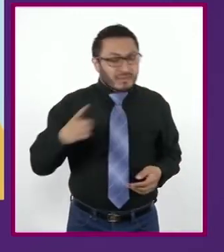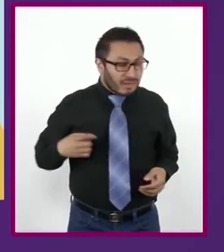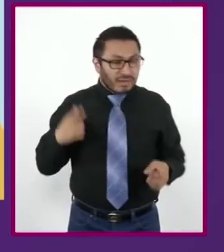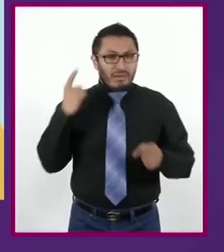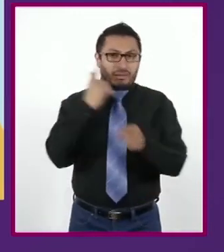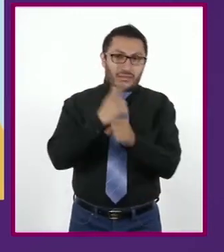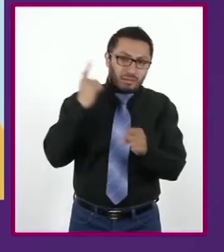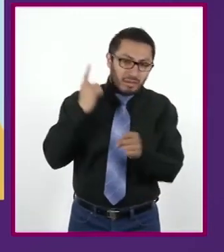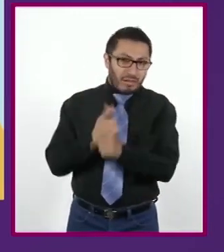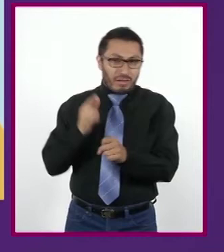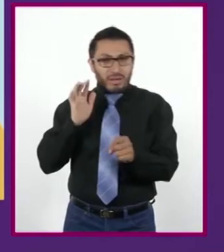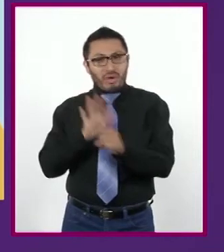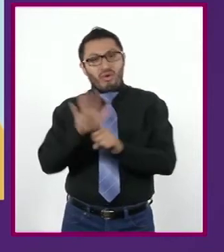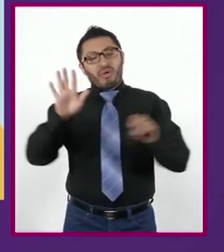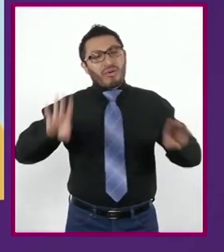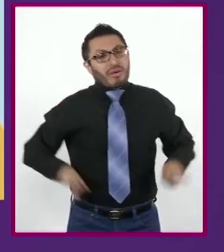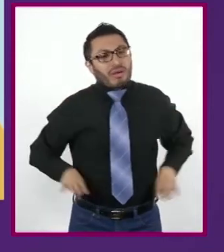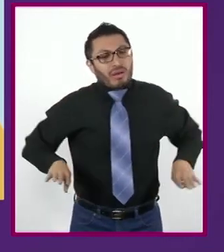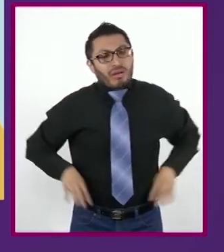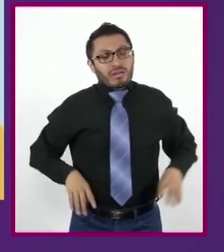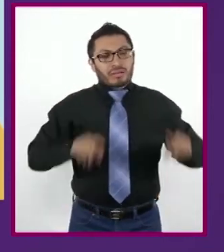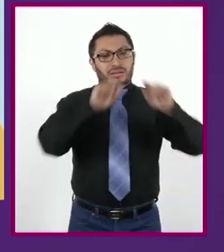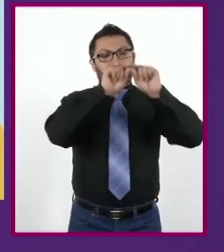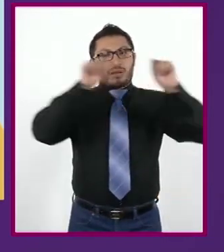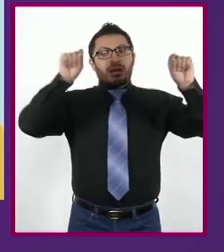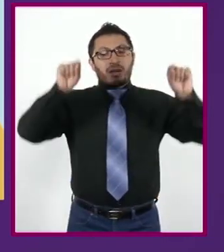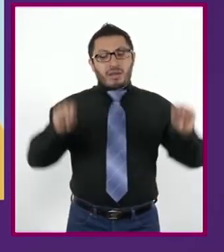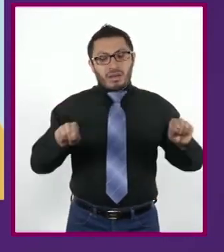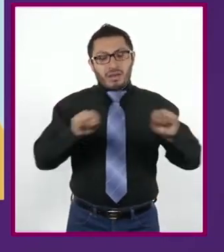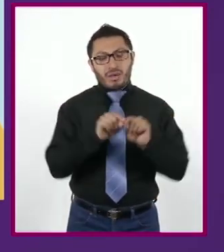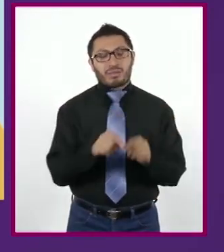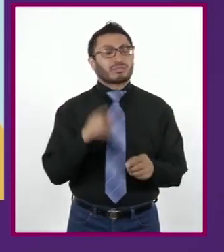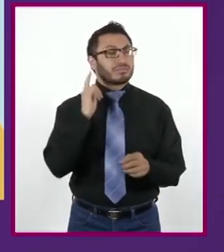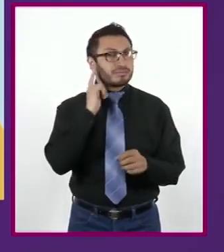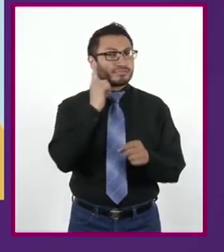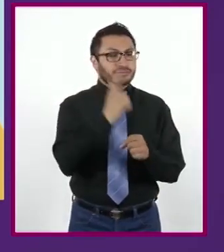algunas propiedades del rectángulo. Veamos,